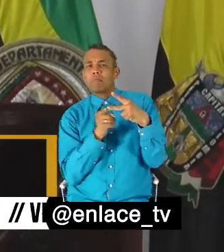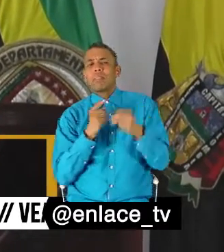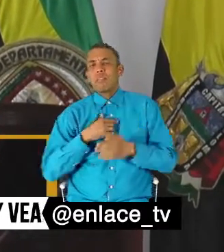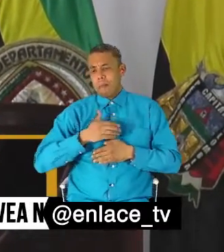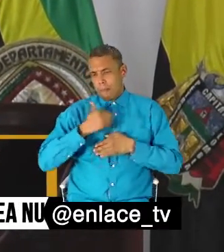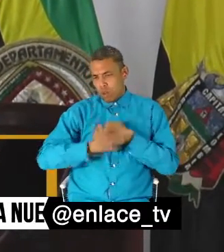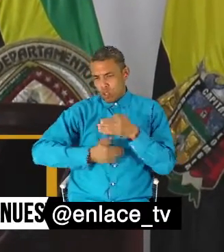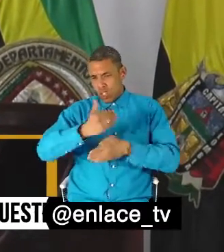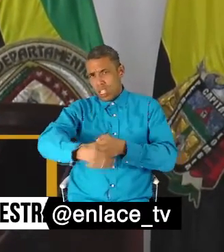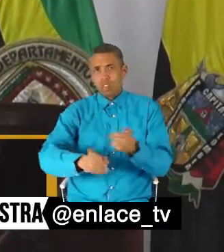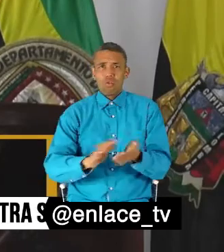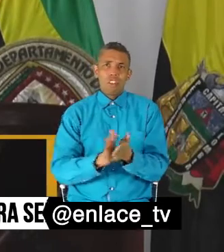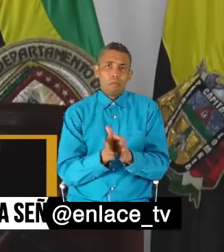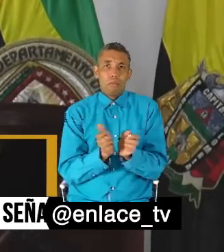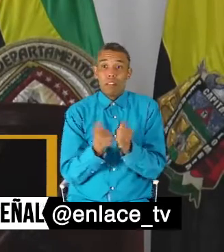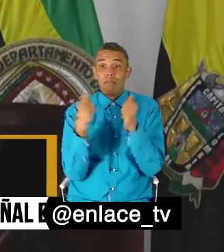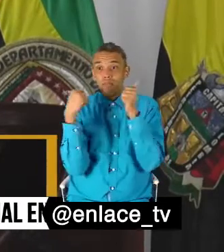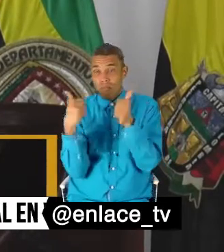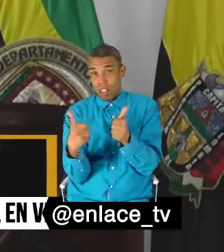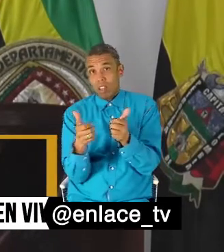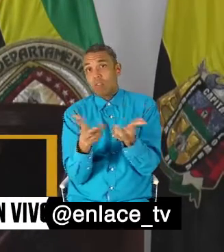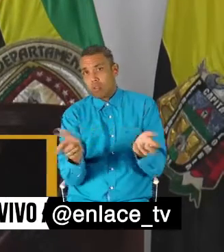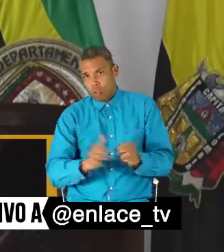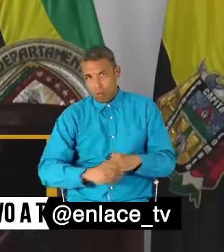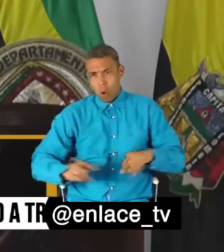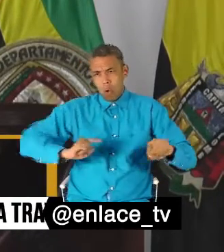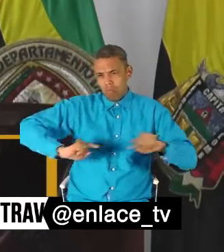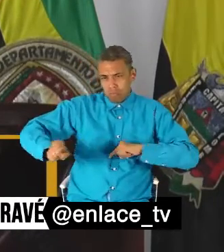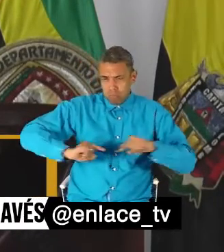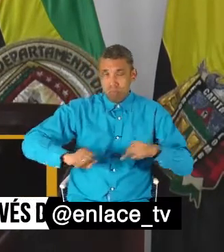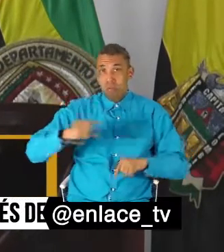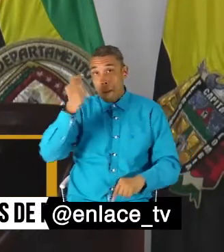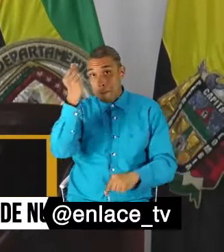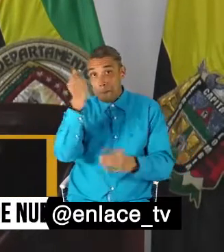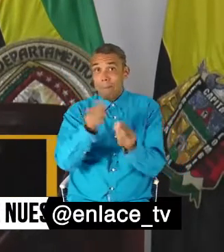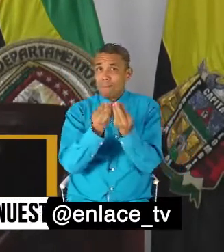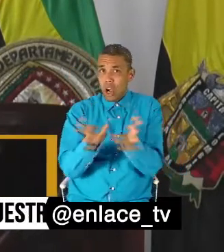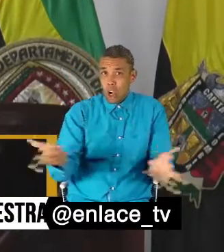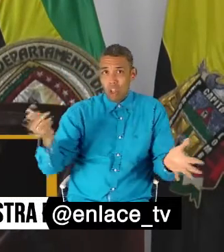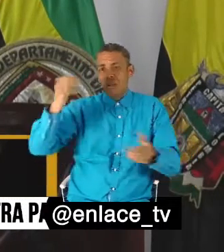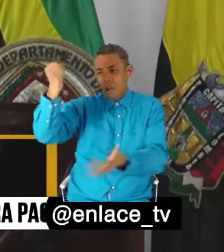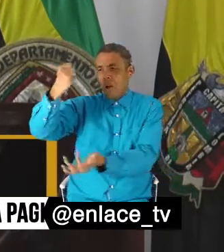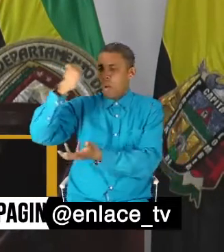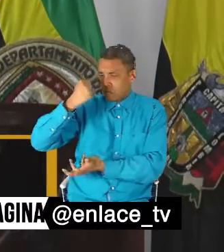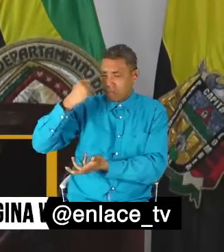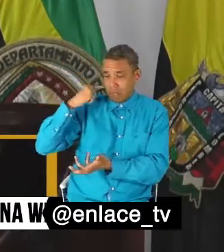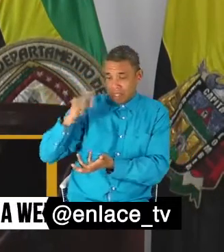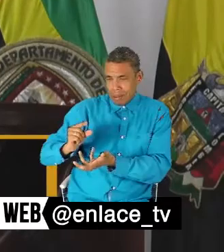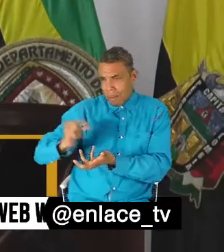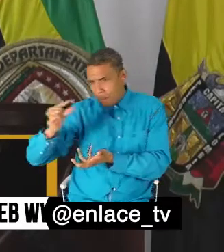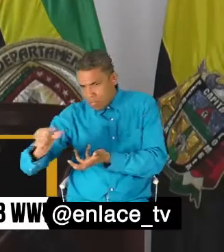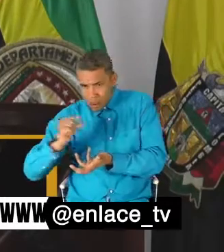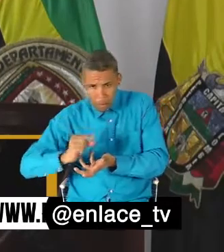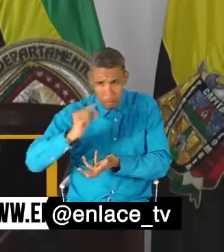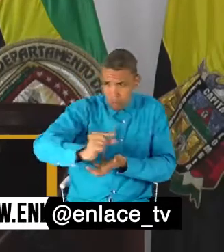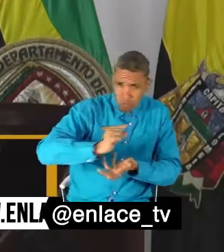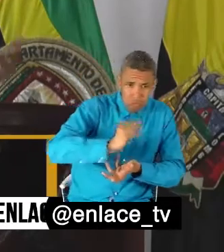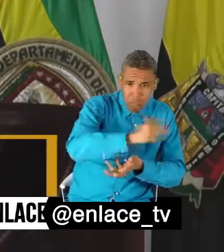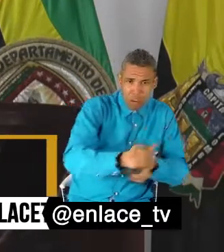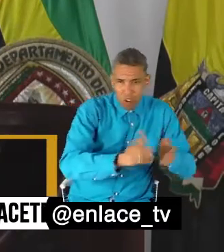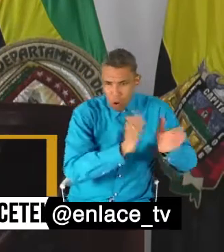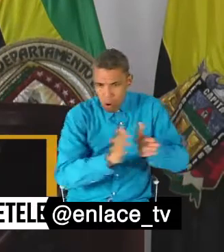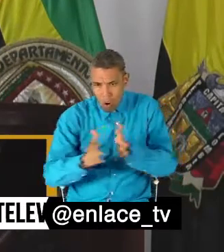Bermeja, la gobernación de este territorio, y tenemos miedo de que la plata, que es la plata de todos ustedes, de